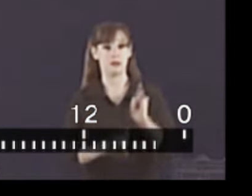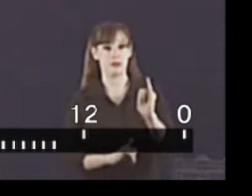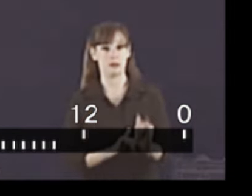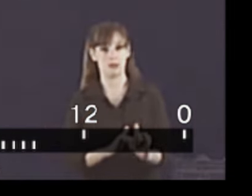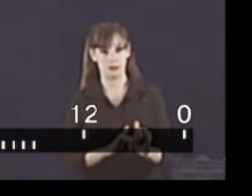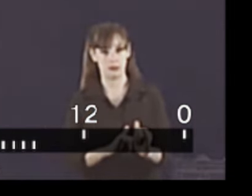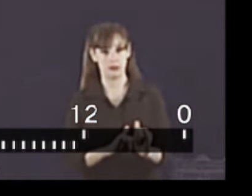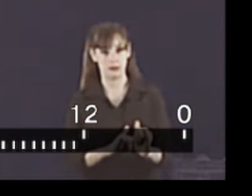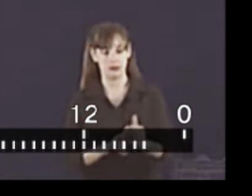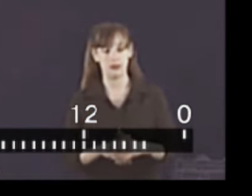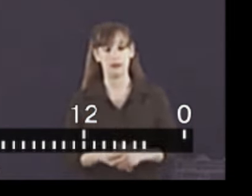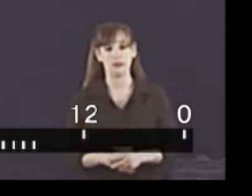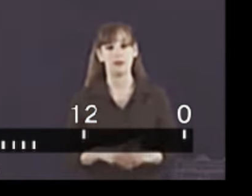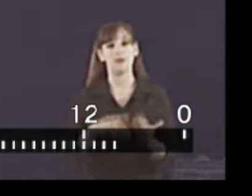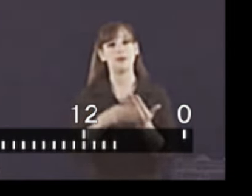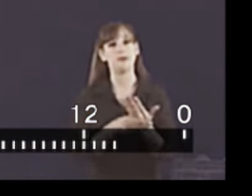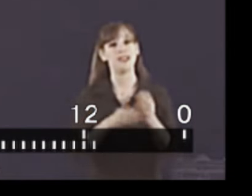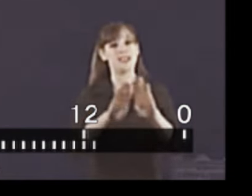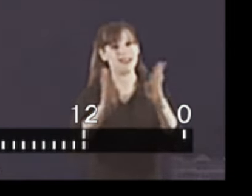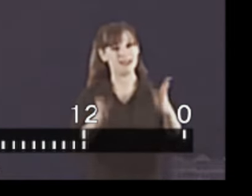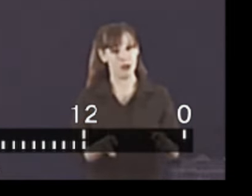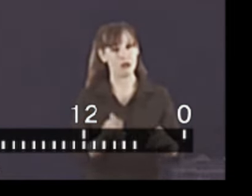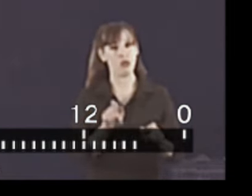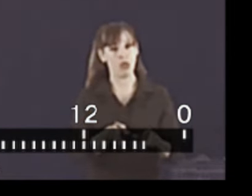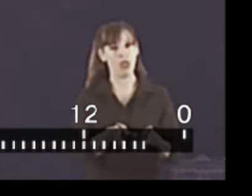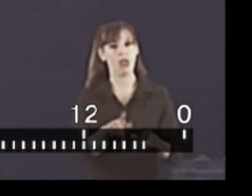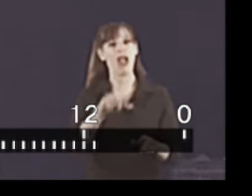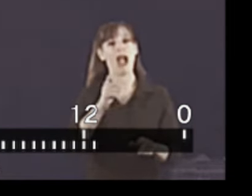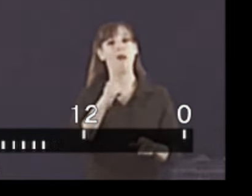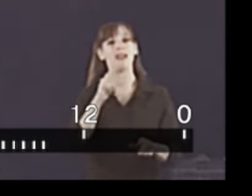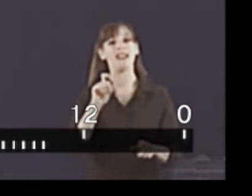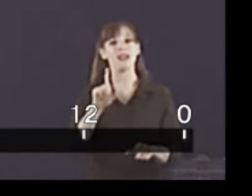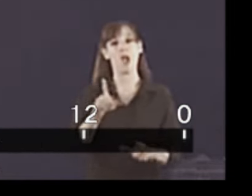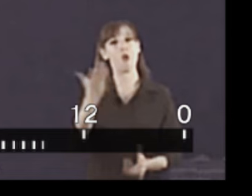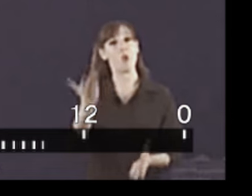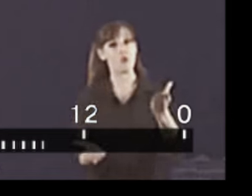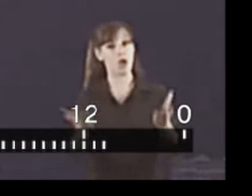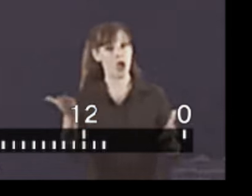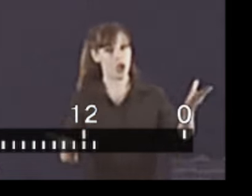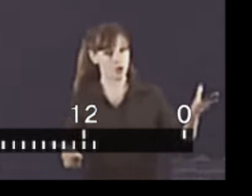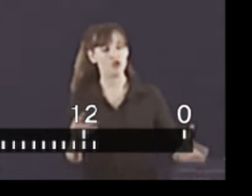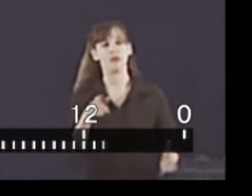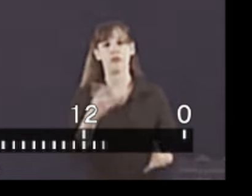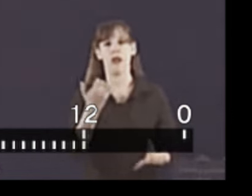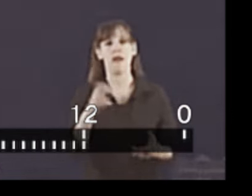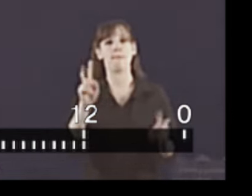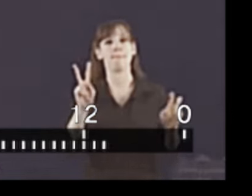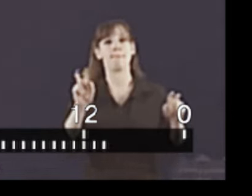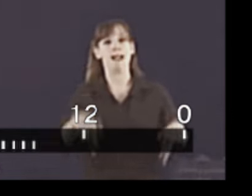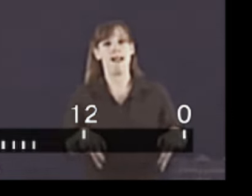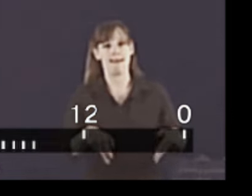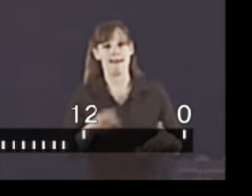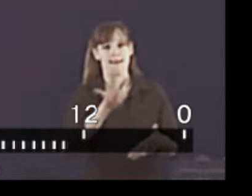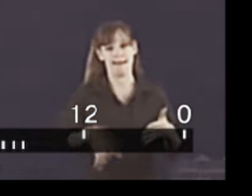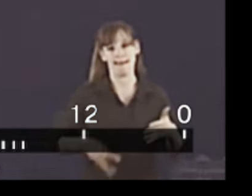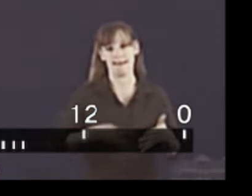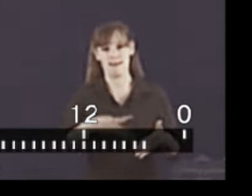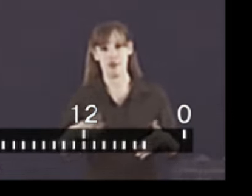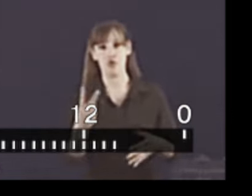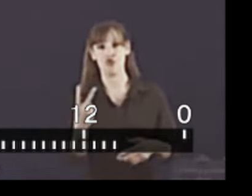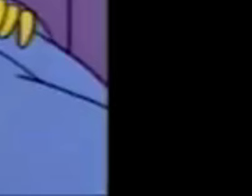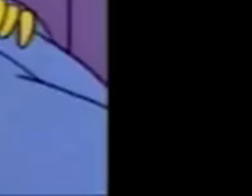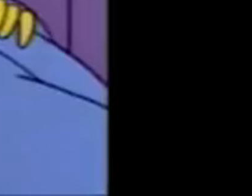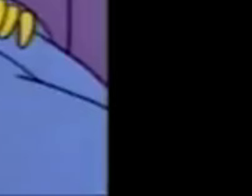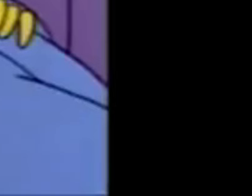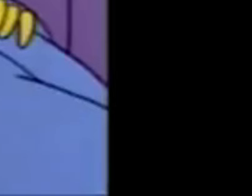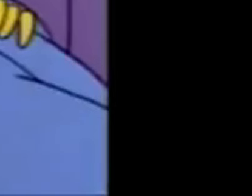el Ministerio de capital humano empezará un plan de optimización de recursos basado en dos etapas acá te contamos cuáles son y que incluyen